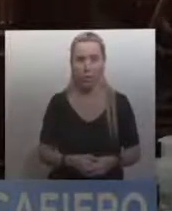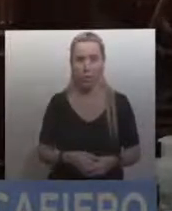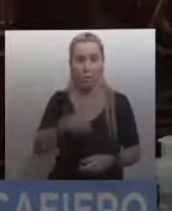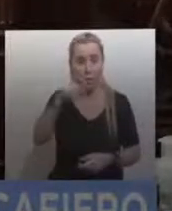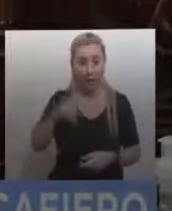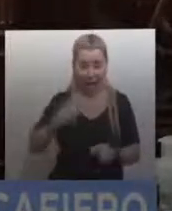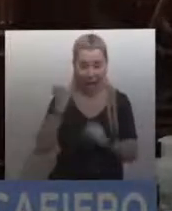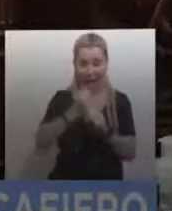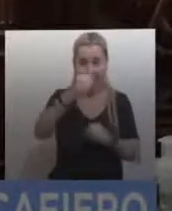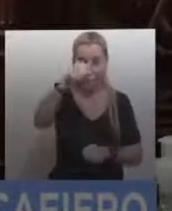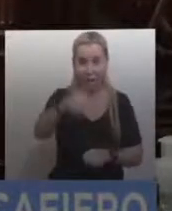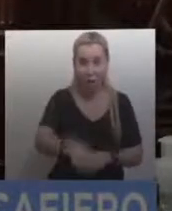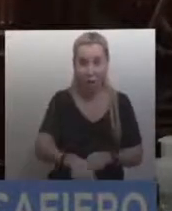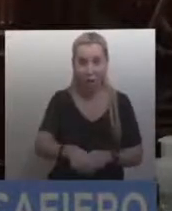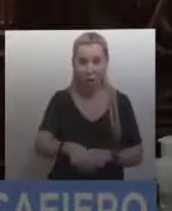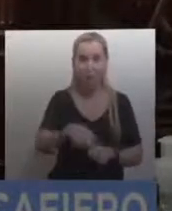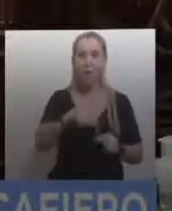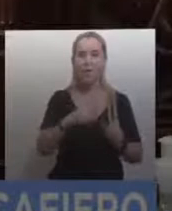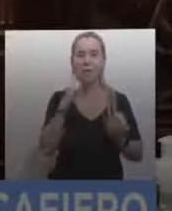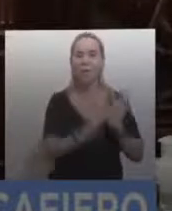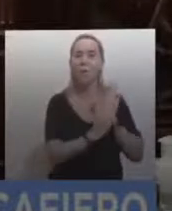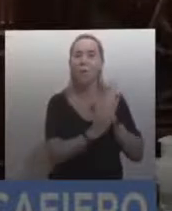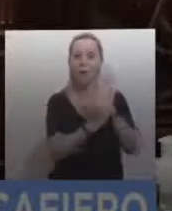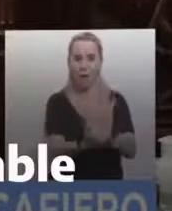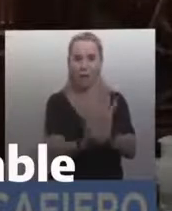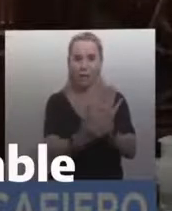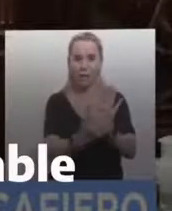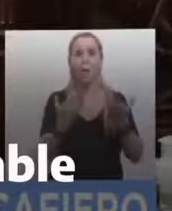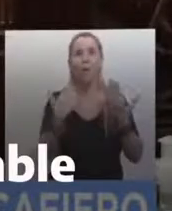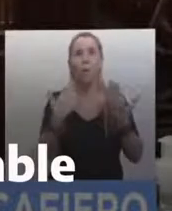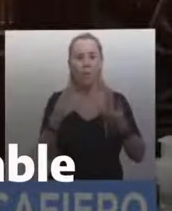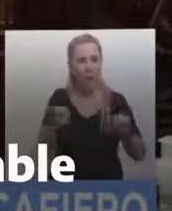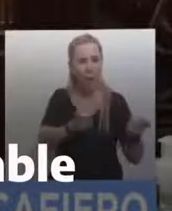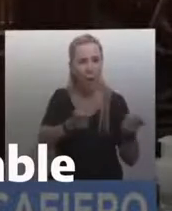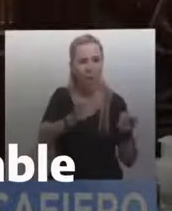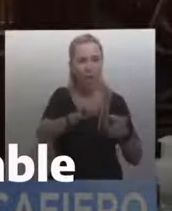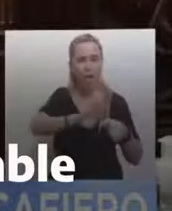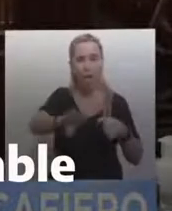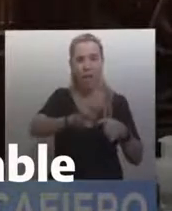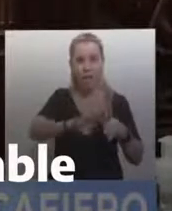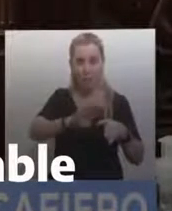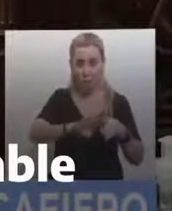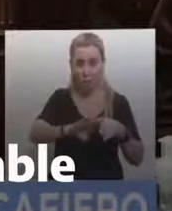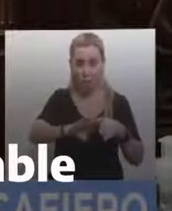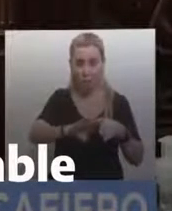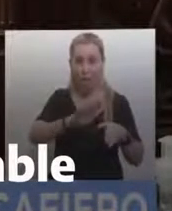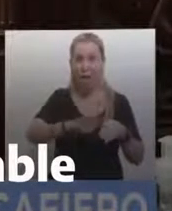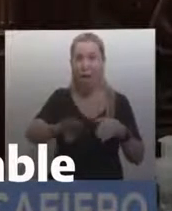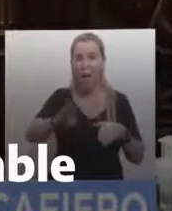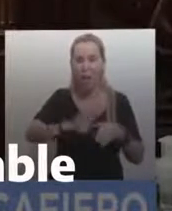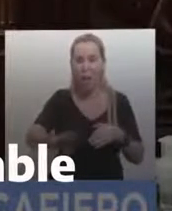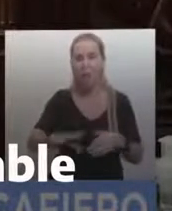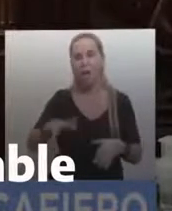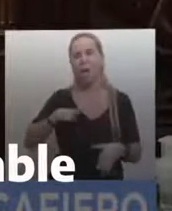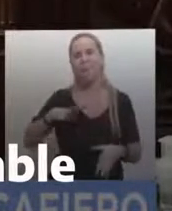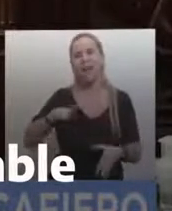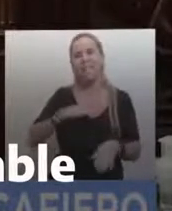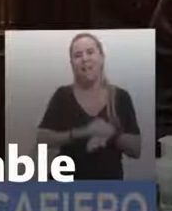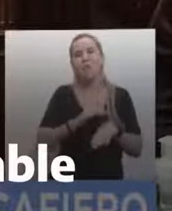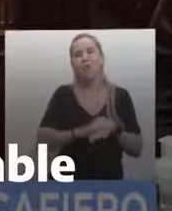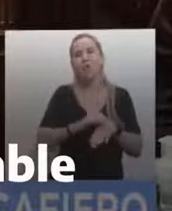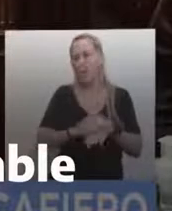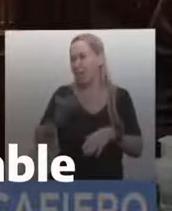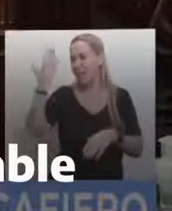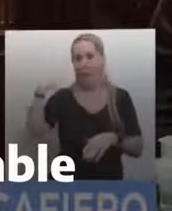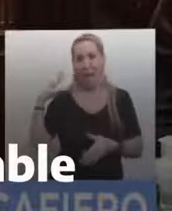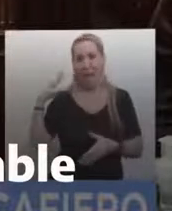Y es al día de hoy parte del reflejo que tenemos para negociar una deuda que fue contraída de forma irresponsable, que